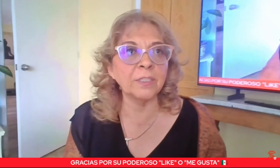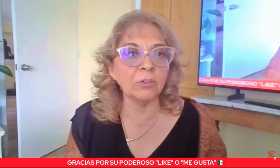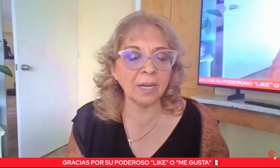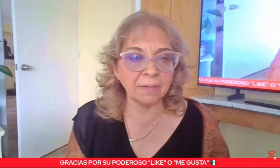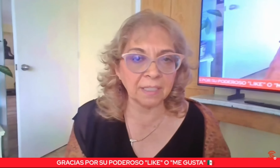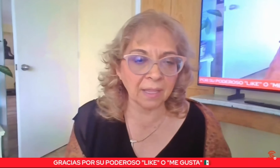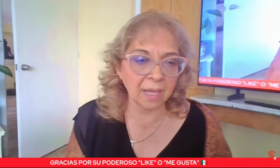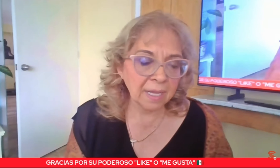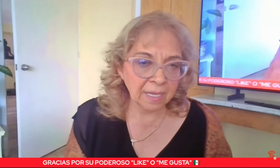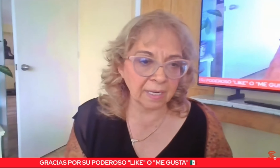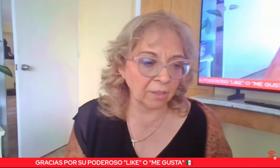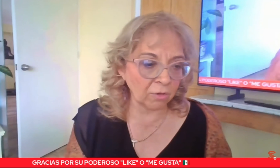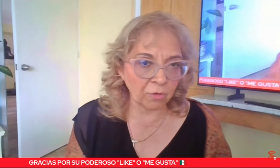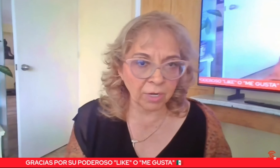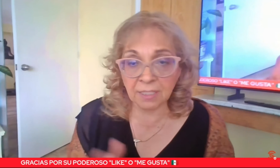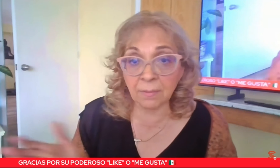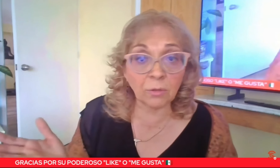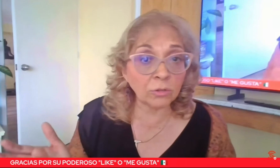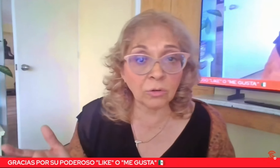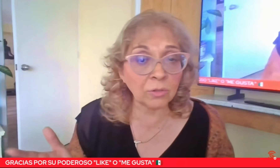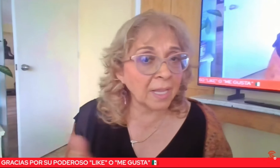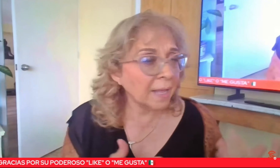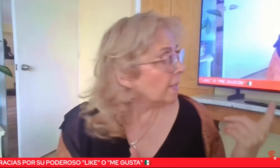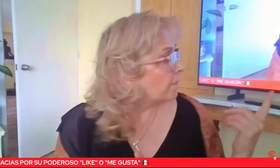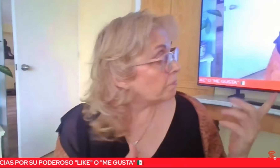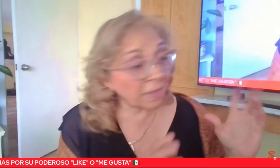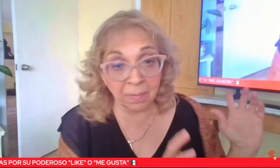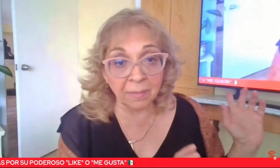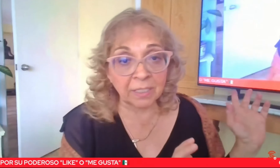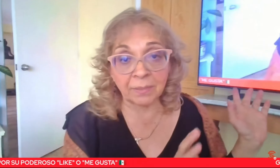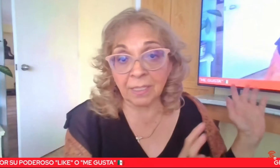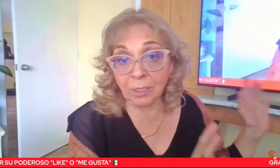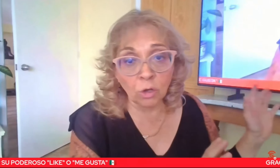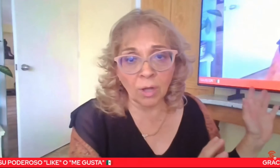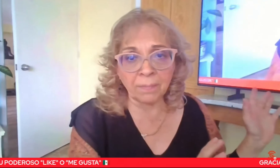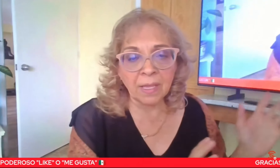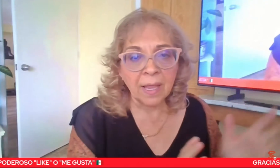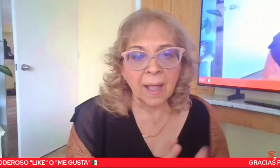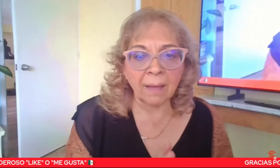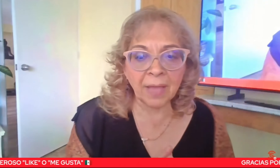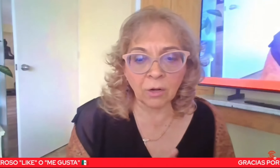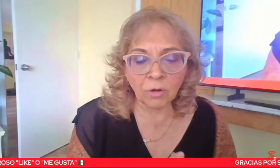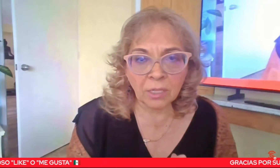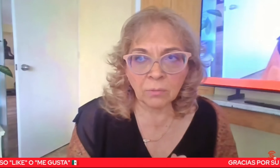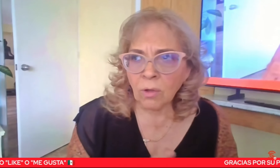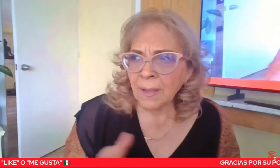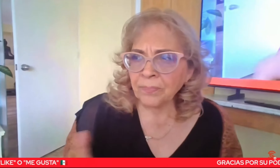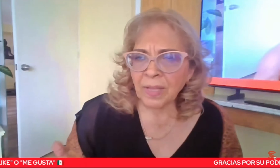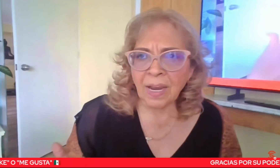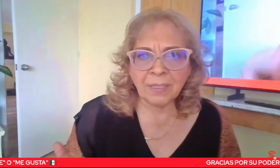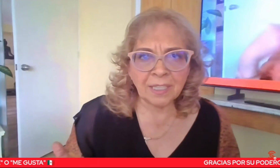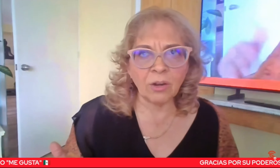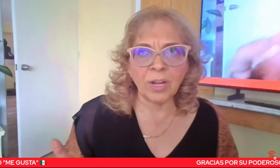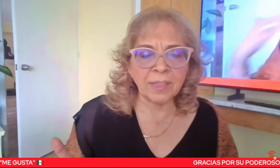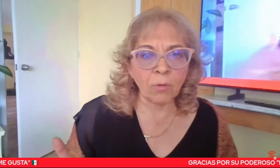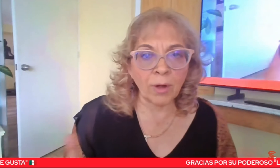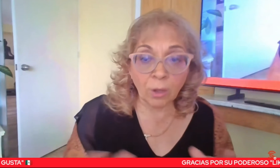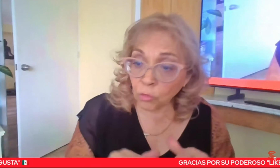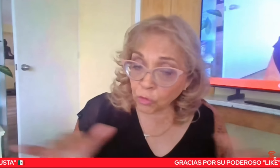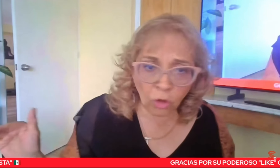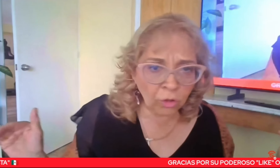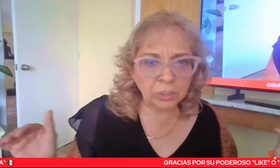información televisada y radiofónica. Estaba viendo el otro día, se metió a mi algoritmo la mesa de Loret de